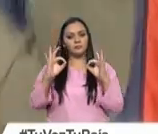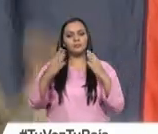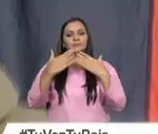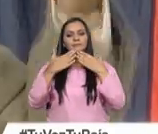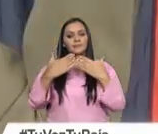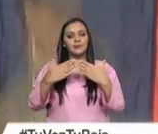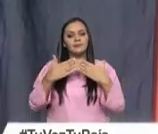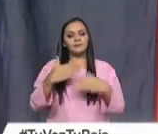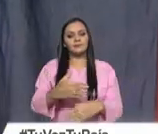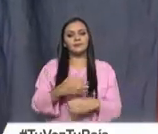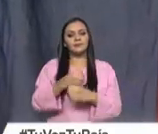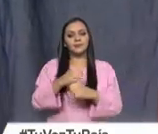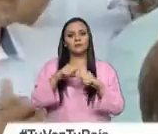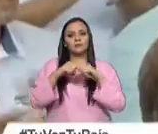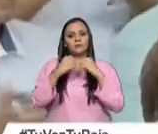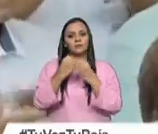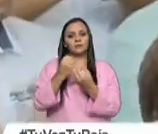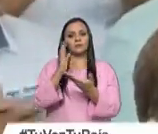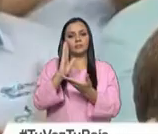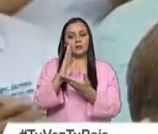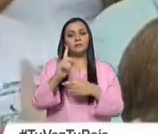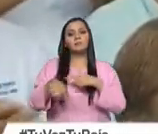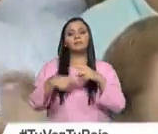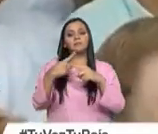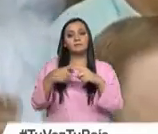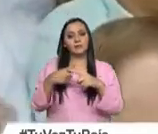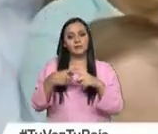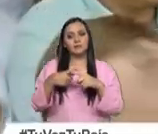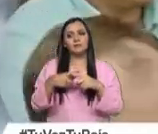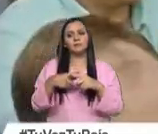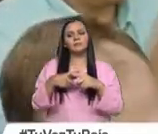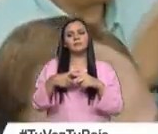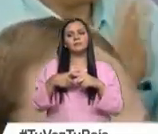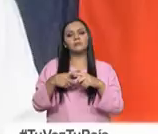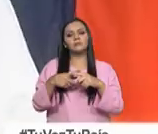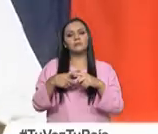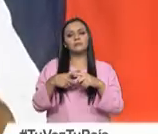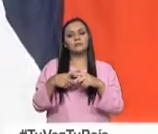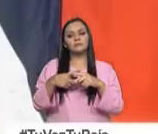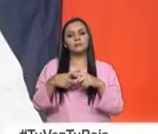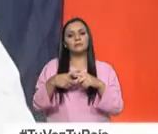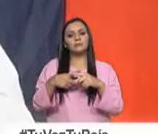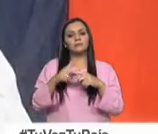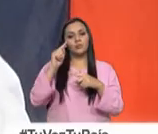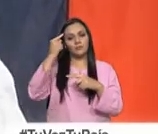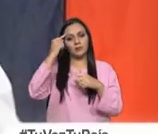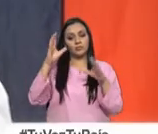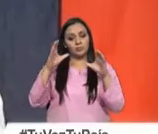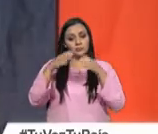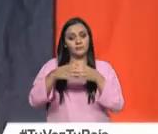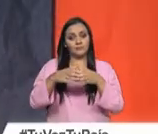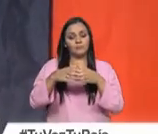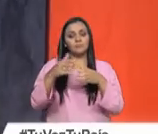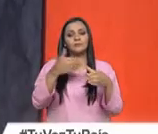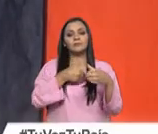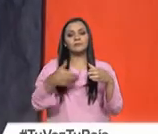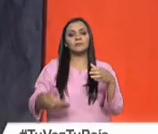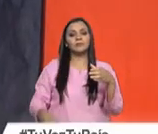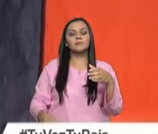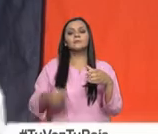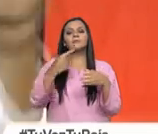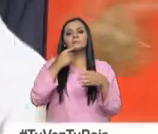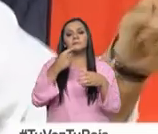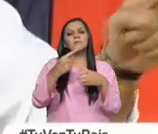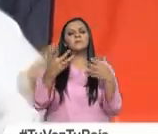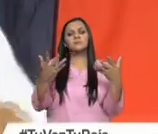al Seguro Social, al Instituto Ecuatoriano de Seguridad Social. El presidente de la República, Rafael Correa,